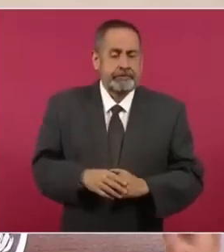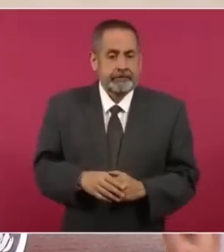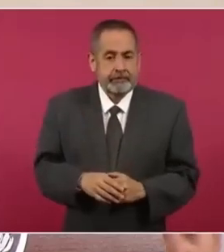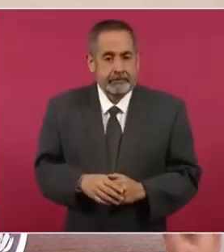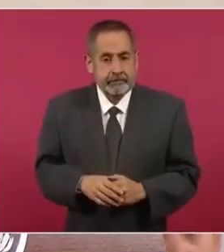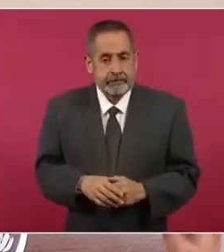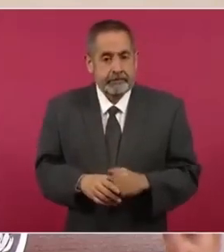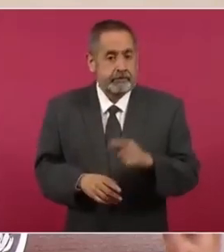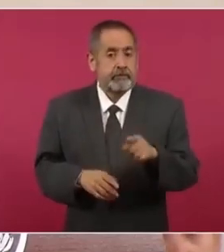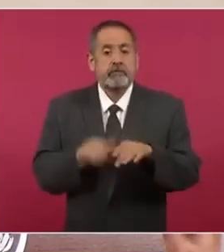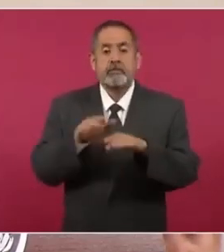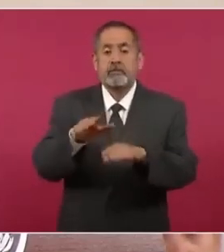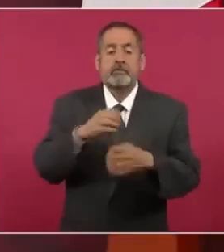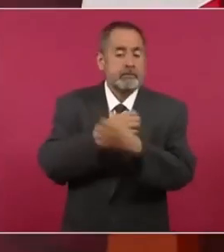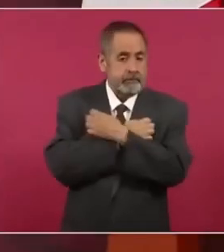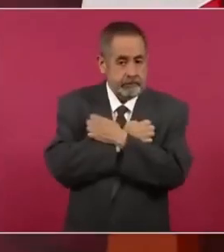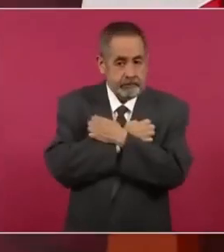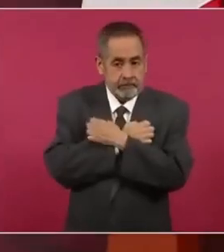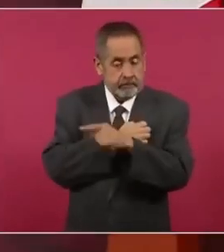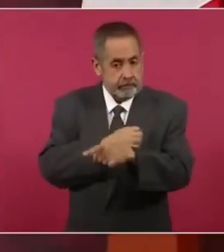En el caso educativo,